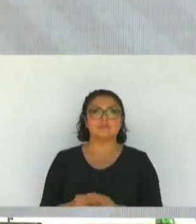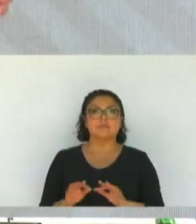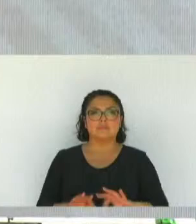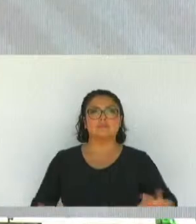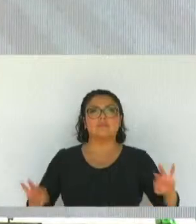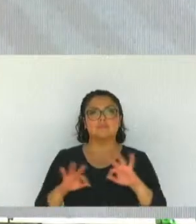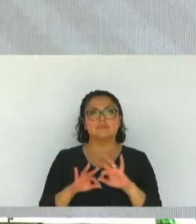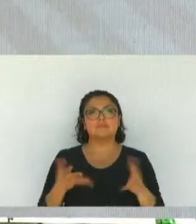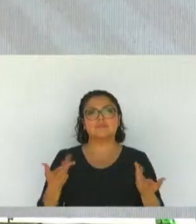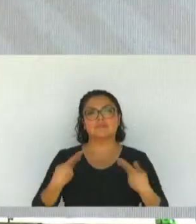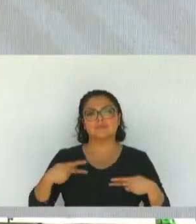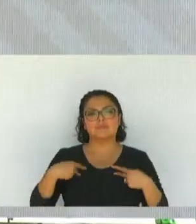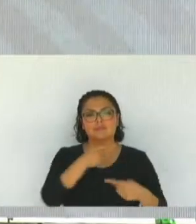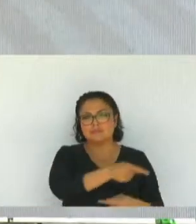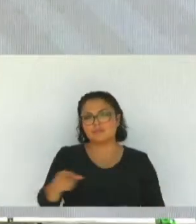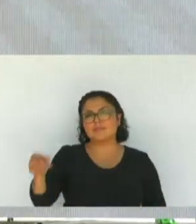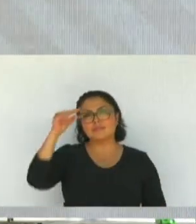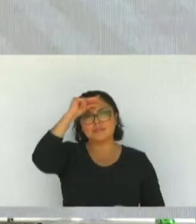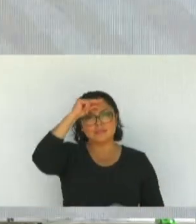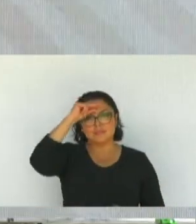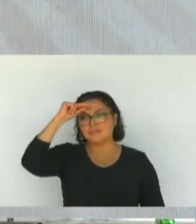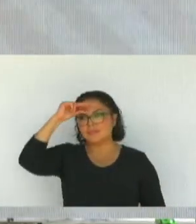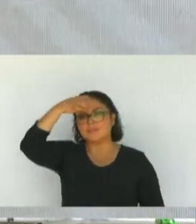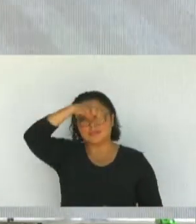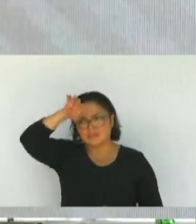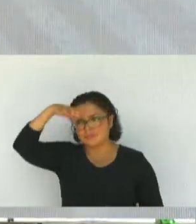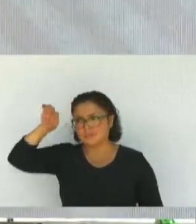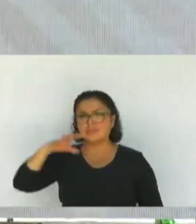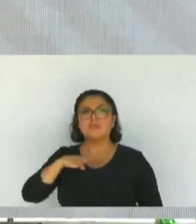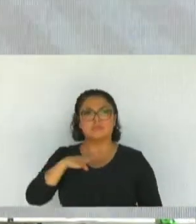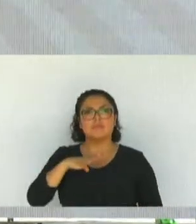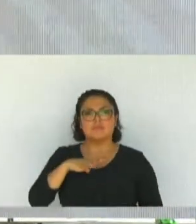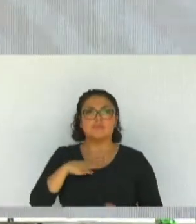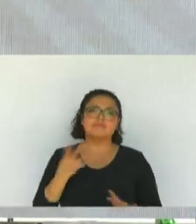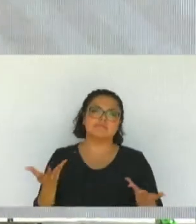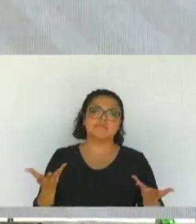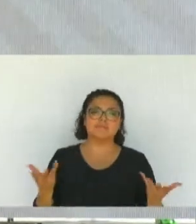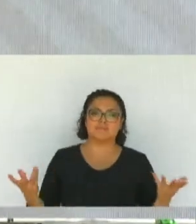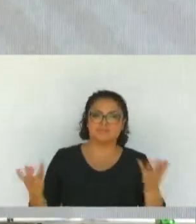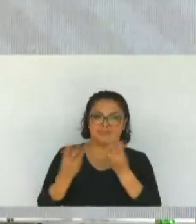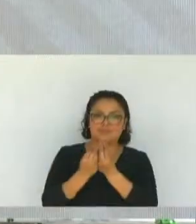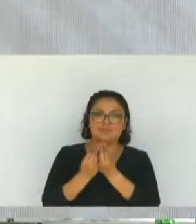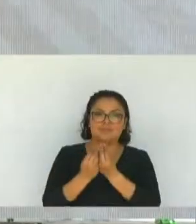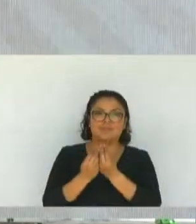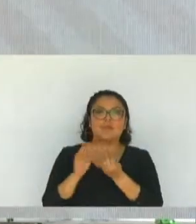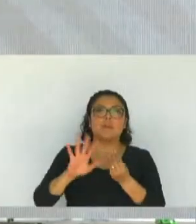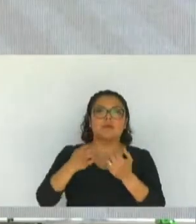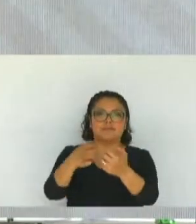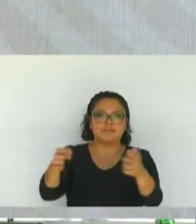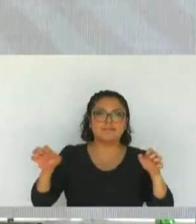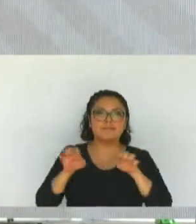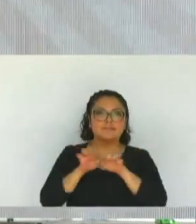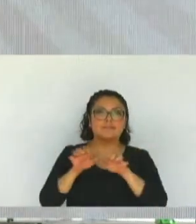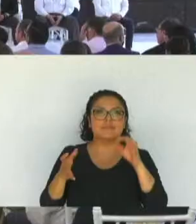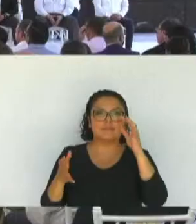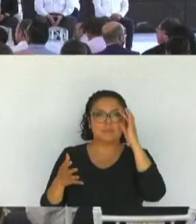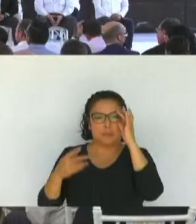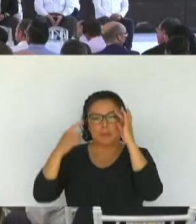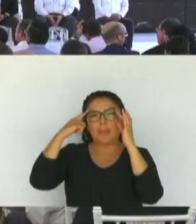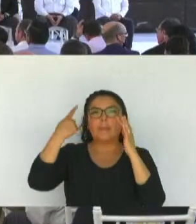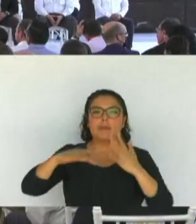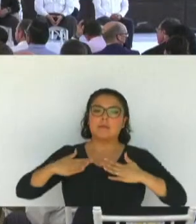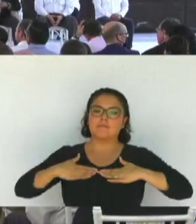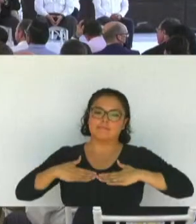las capacidades tecnológicas fueron importantes. Nada hubiera ocurrido si no nos hubiéramos tenido confianza. Confianza de